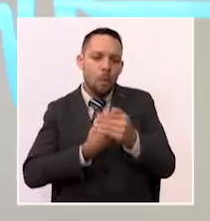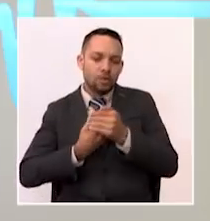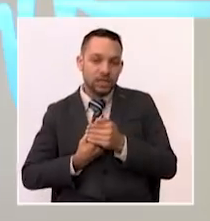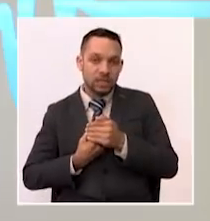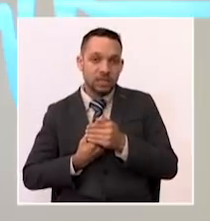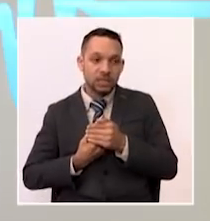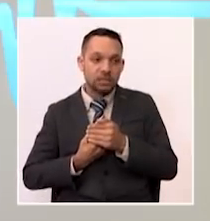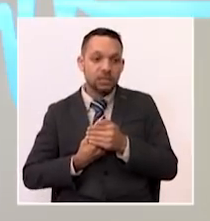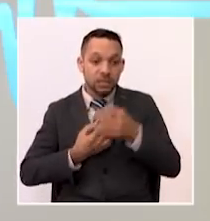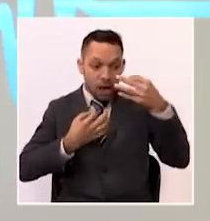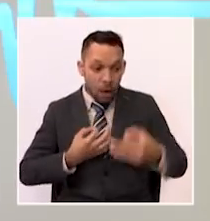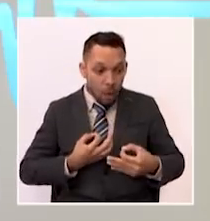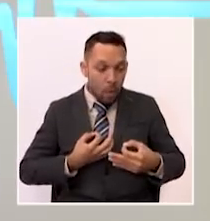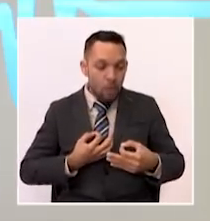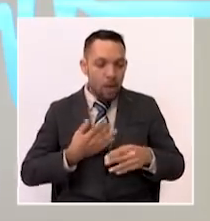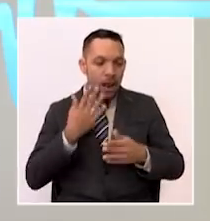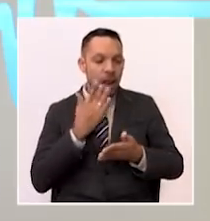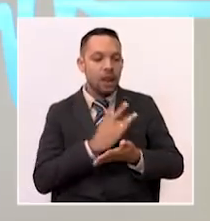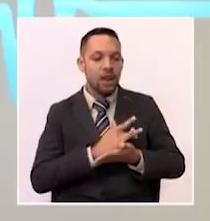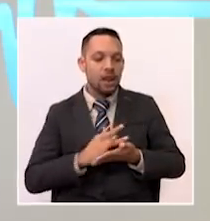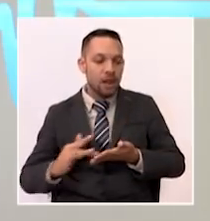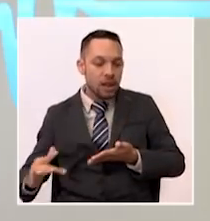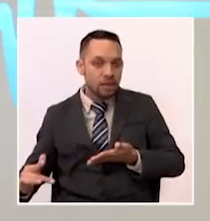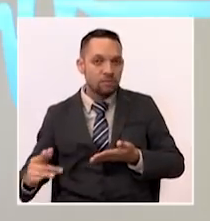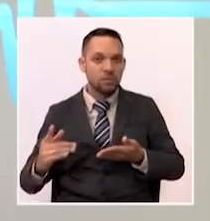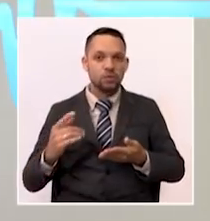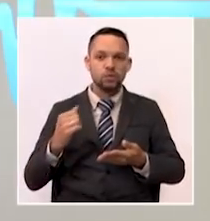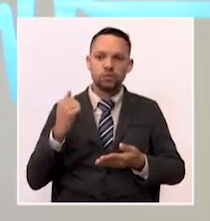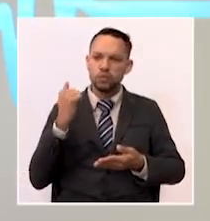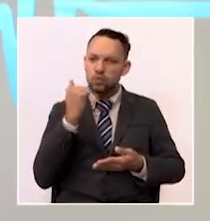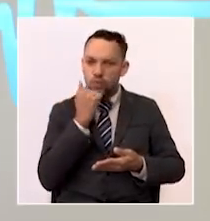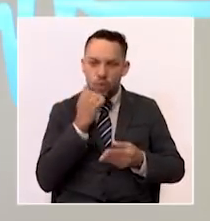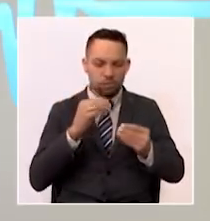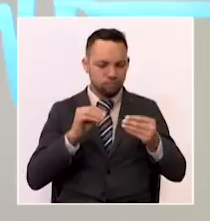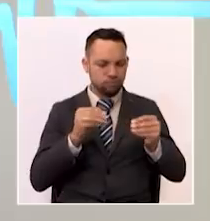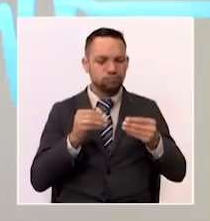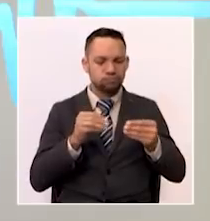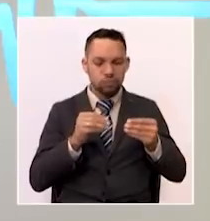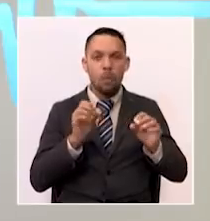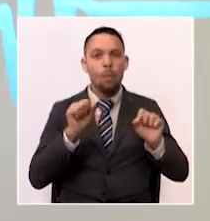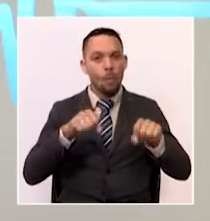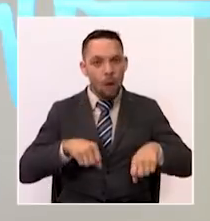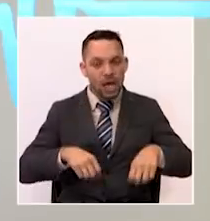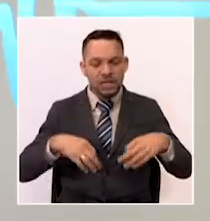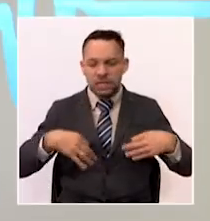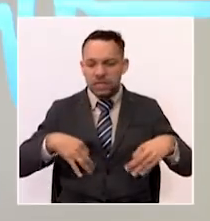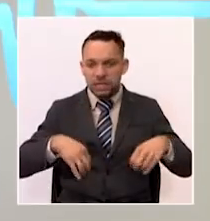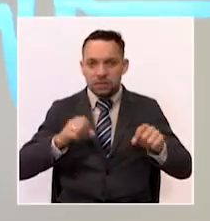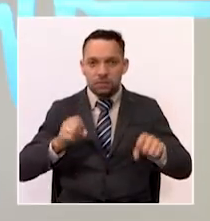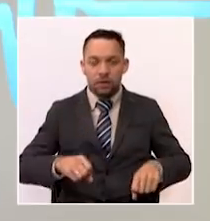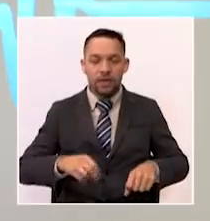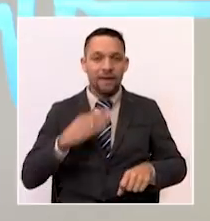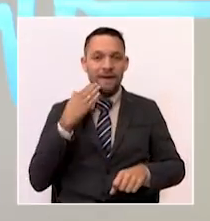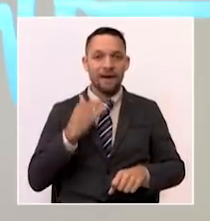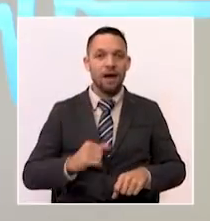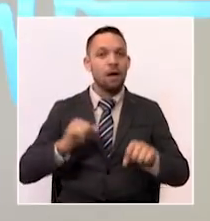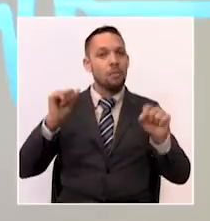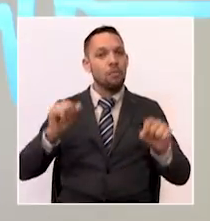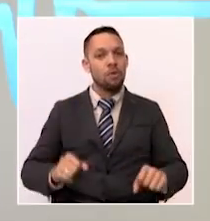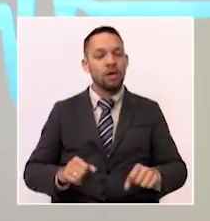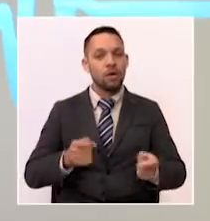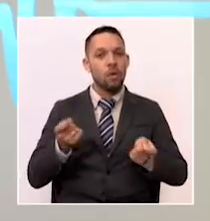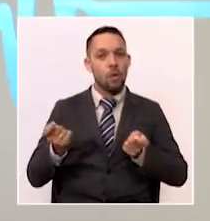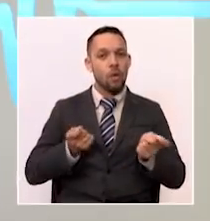irritación, que no produce lesiones, no es dura y tiene muy buena respuesta cuando una mujer la utiliza para el control